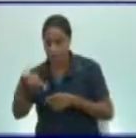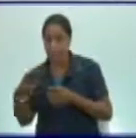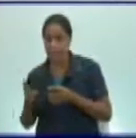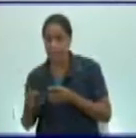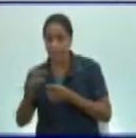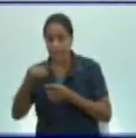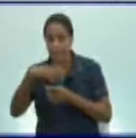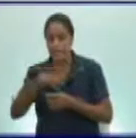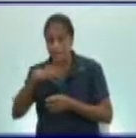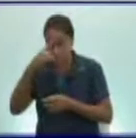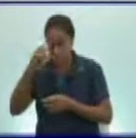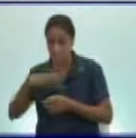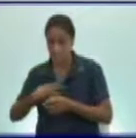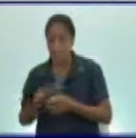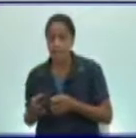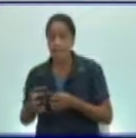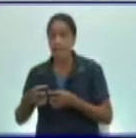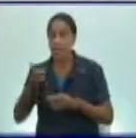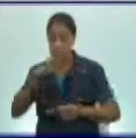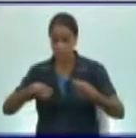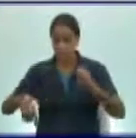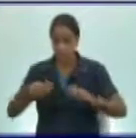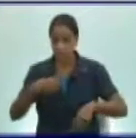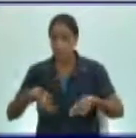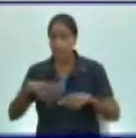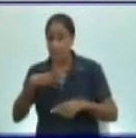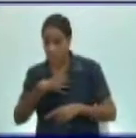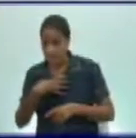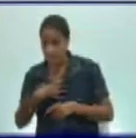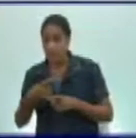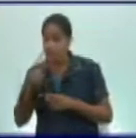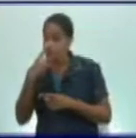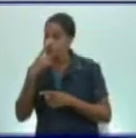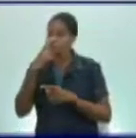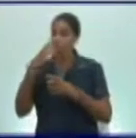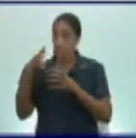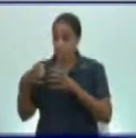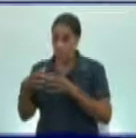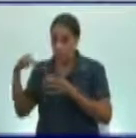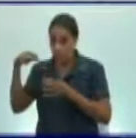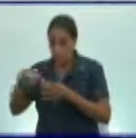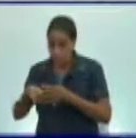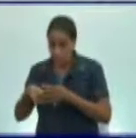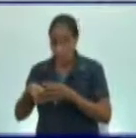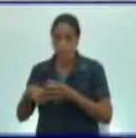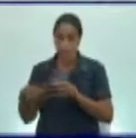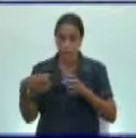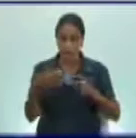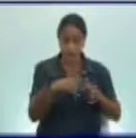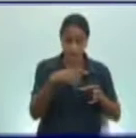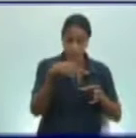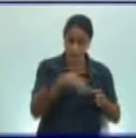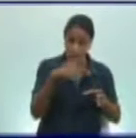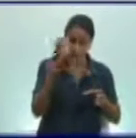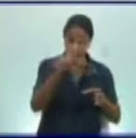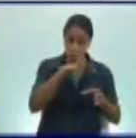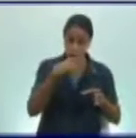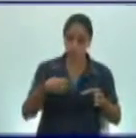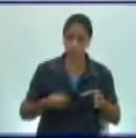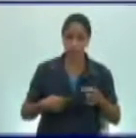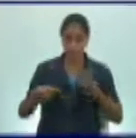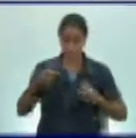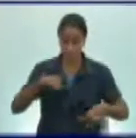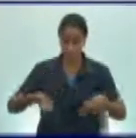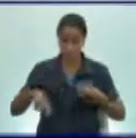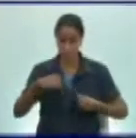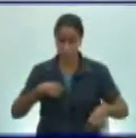circulatorio. Por ejemplo, ni los platelmintos ni los nematelmintos, que eran animales de simetría bilateral, presentaban el sistema circulatorio ni